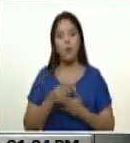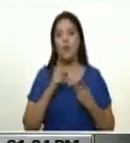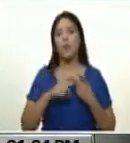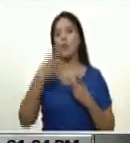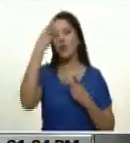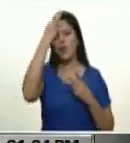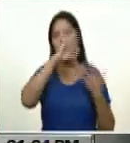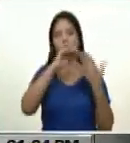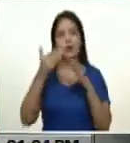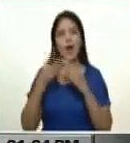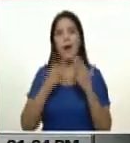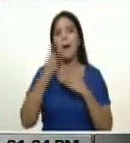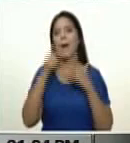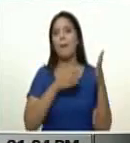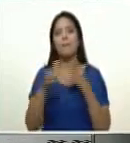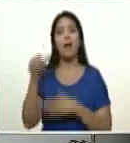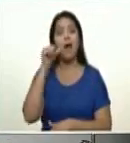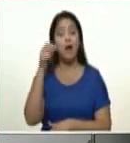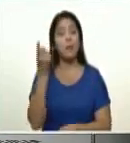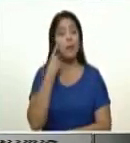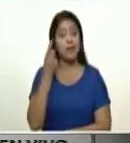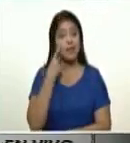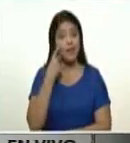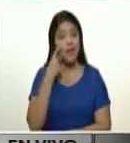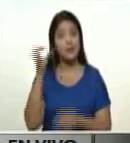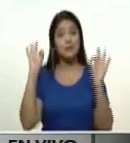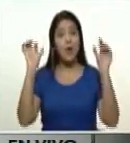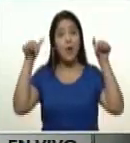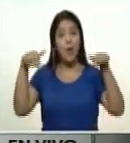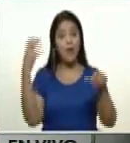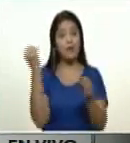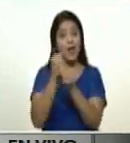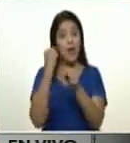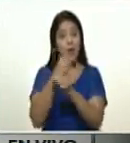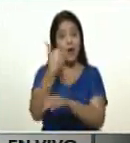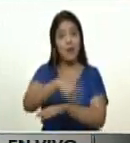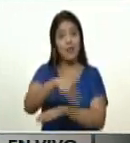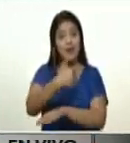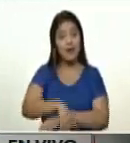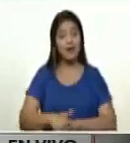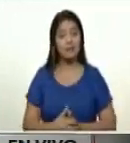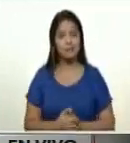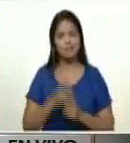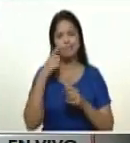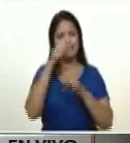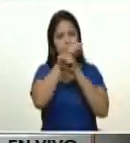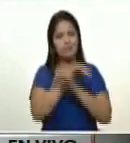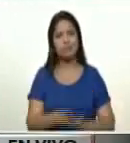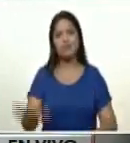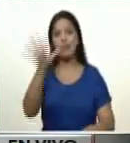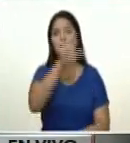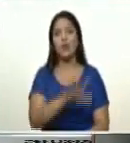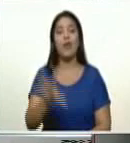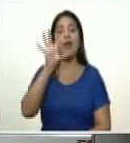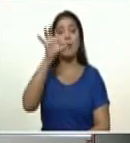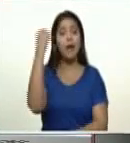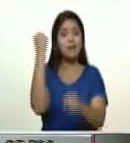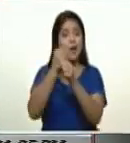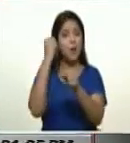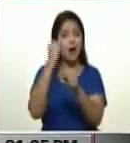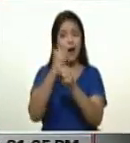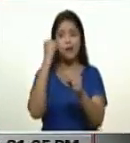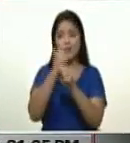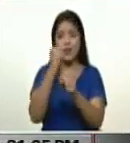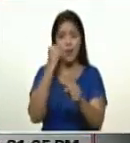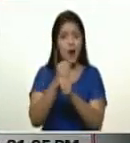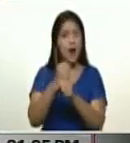comunales, el plan de agua pendiente. Pues estamos en gobierno de calle, recorriendo toda la patria, trabajando, trabajando, trabajando,